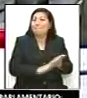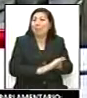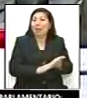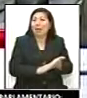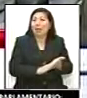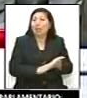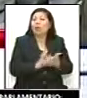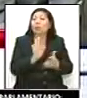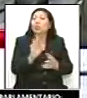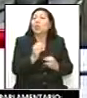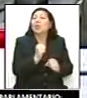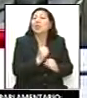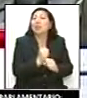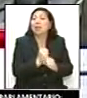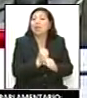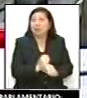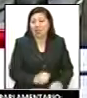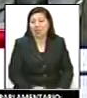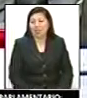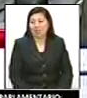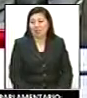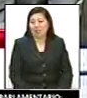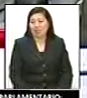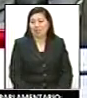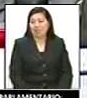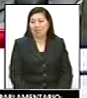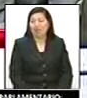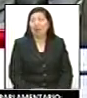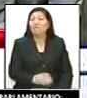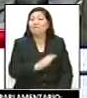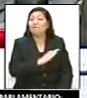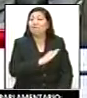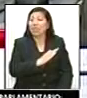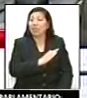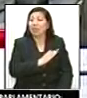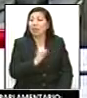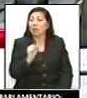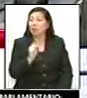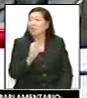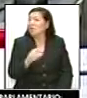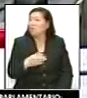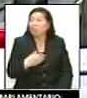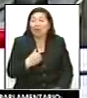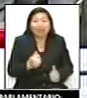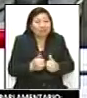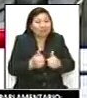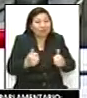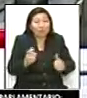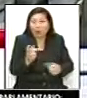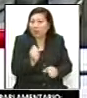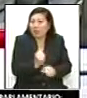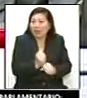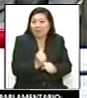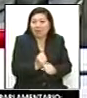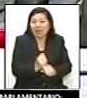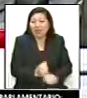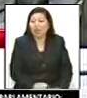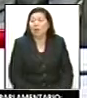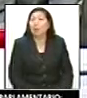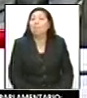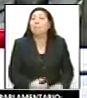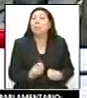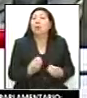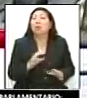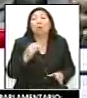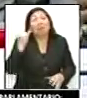el ejercicio de la función. O sea, el fiscal supremo no puede ser separado de su cargo ¿no es cierto?, porque a